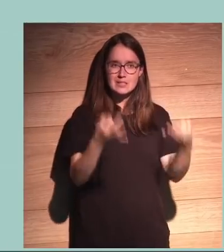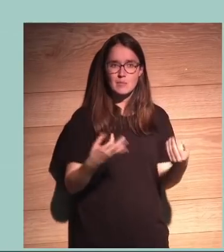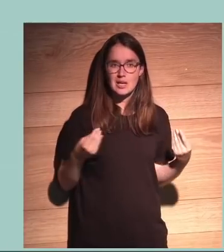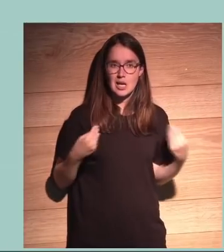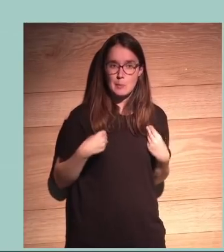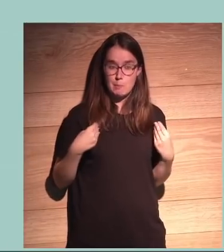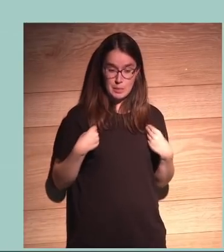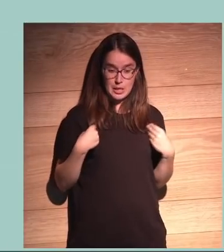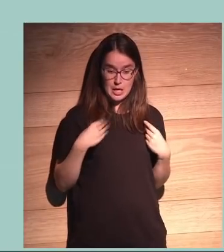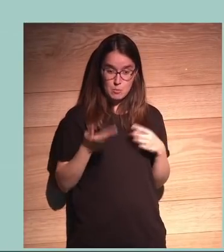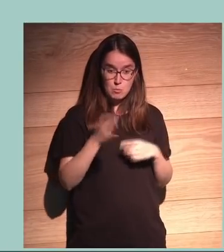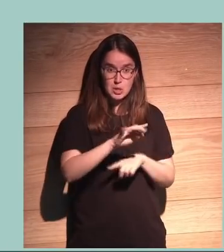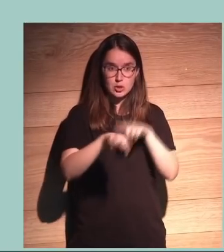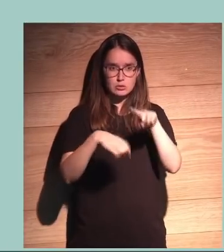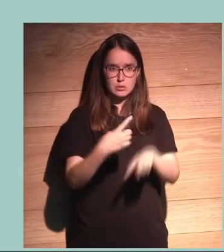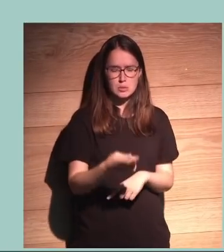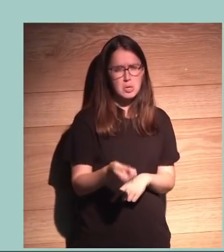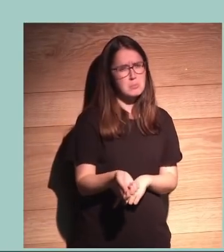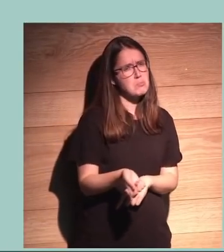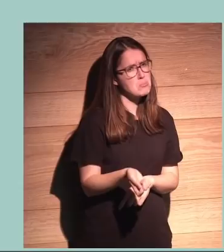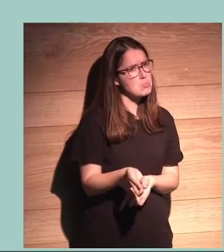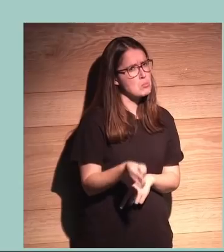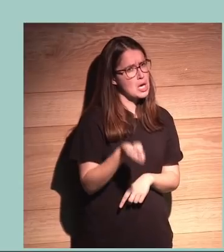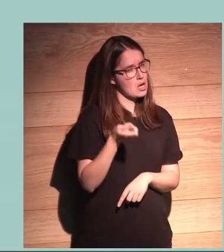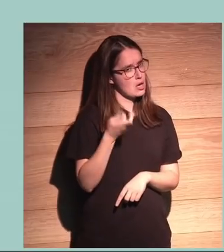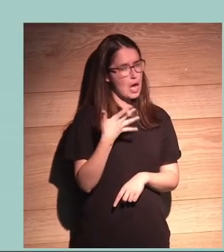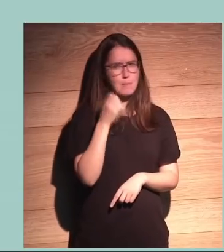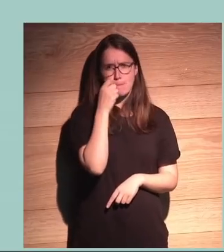vida y después de morir, cotizadísimo.